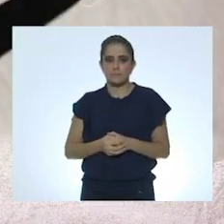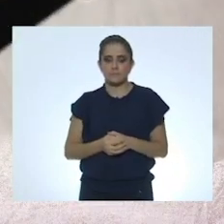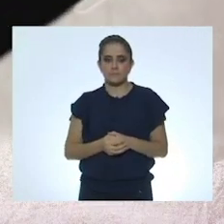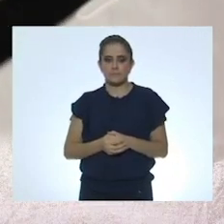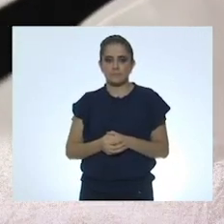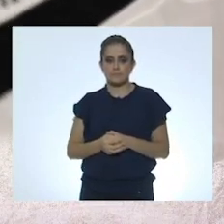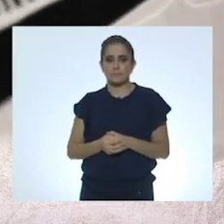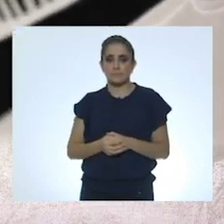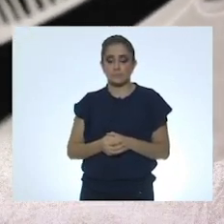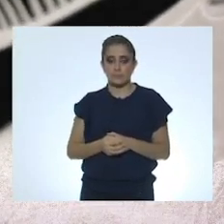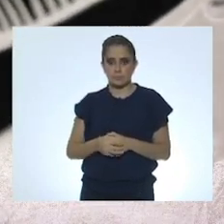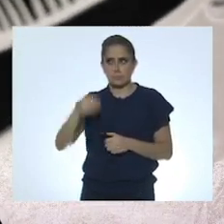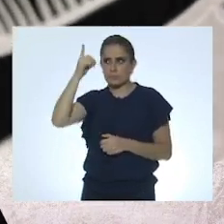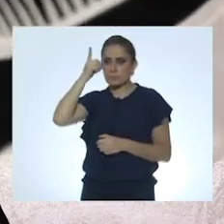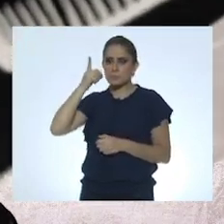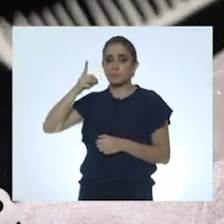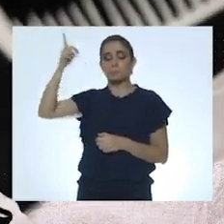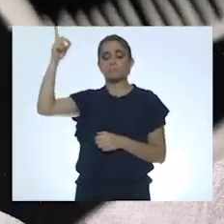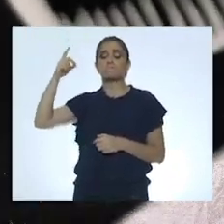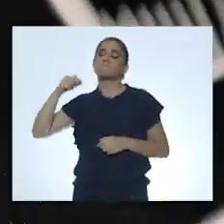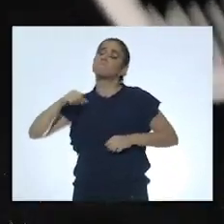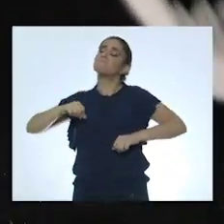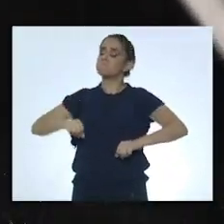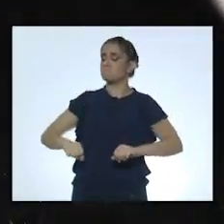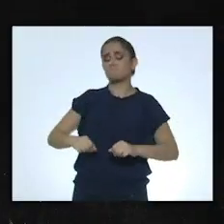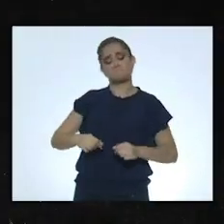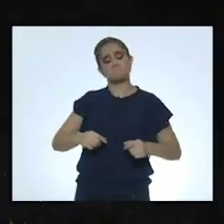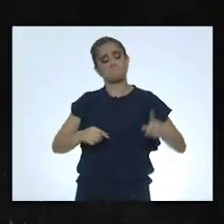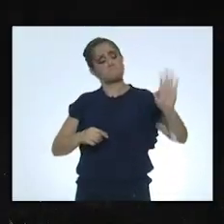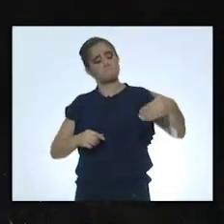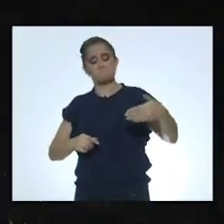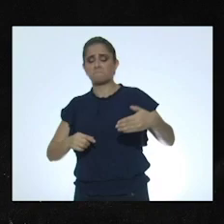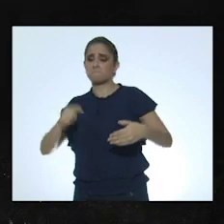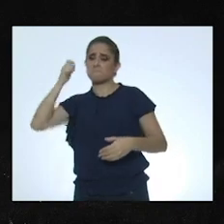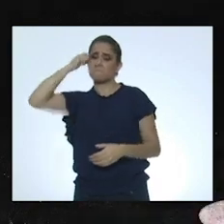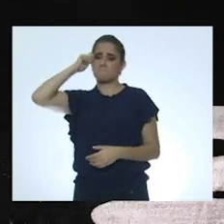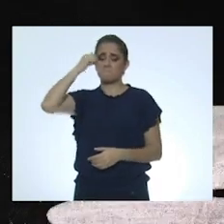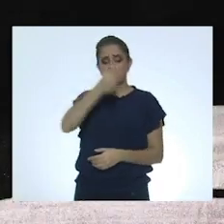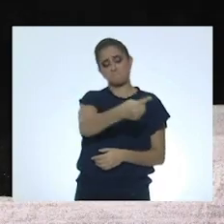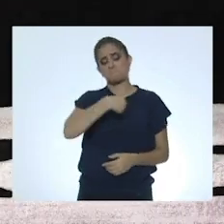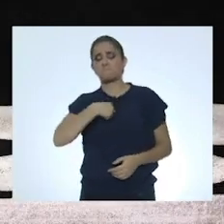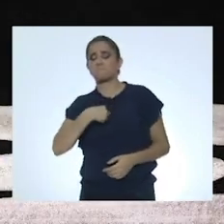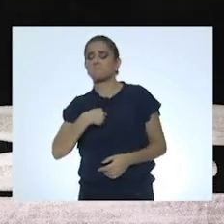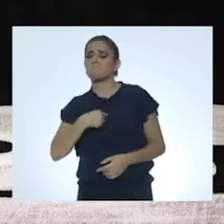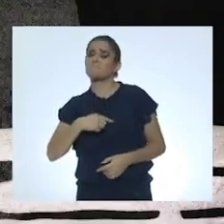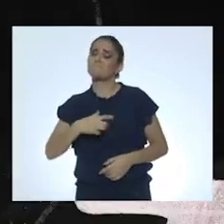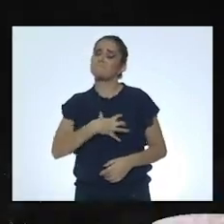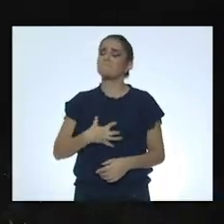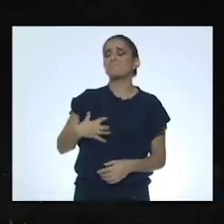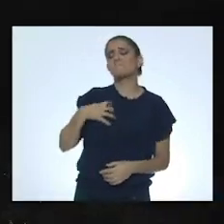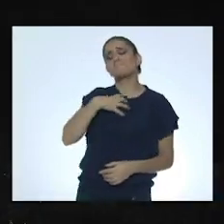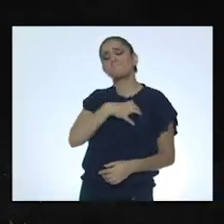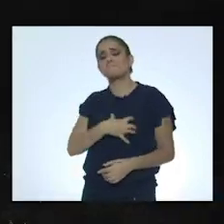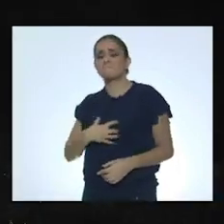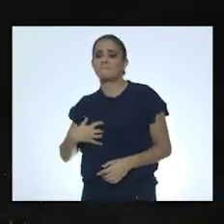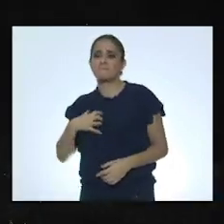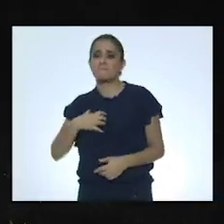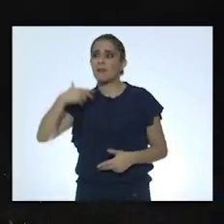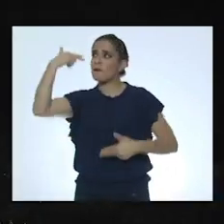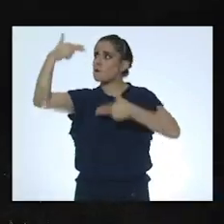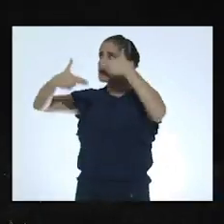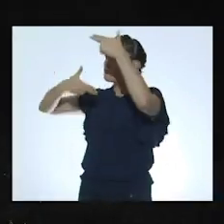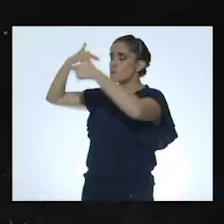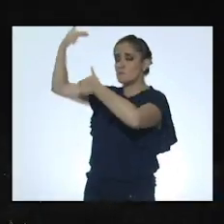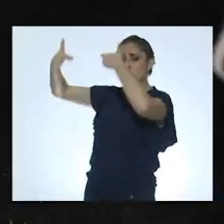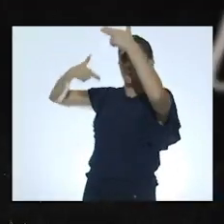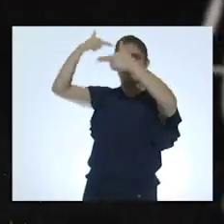Diujis ke vietche ti manappa tulasa antaguni shinya. Dina ne lave. Ma che